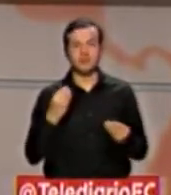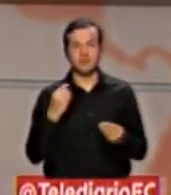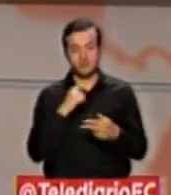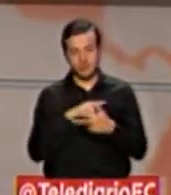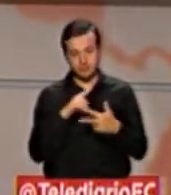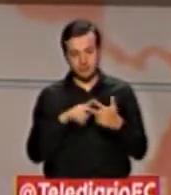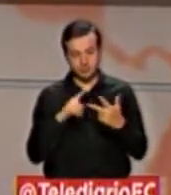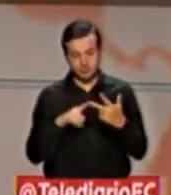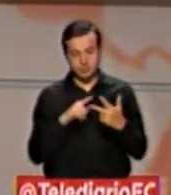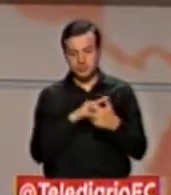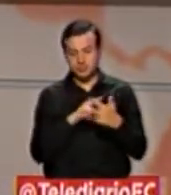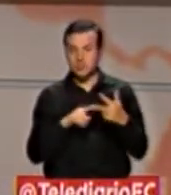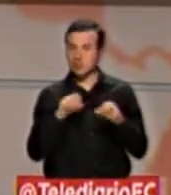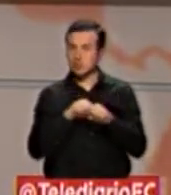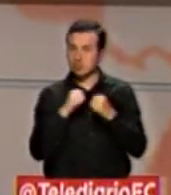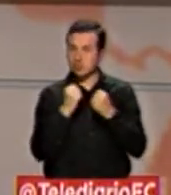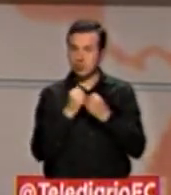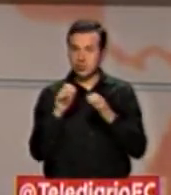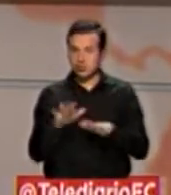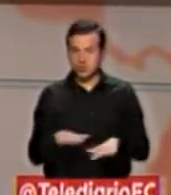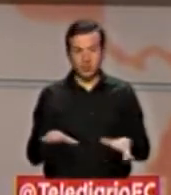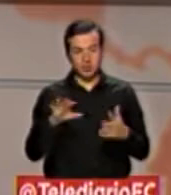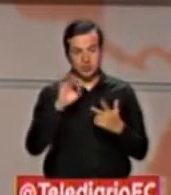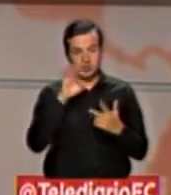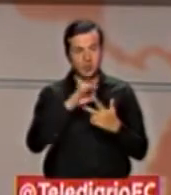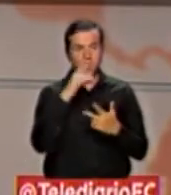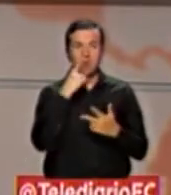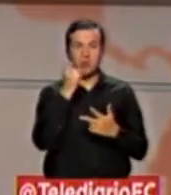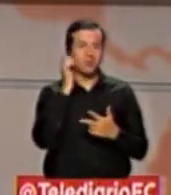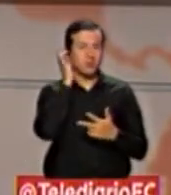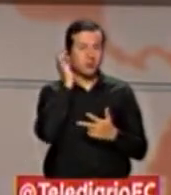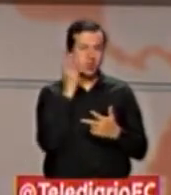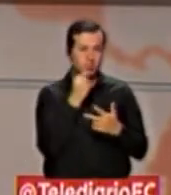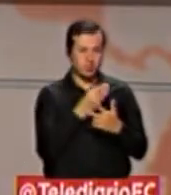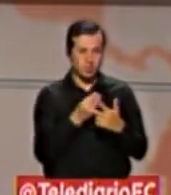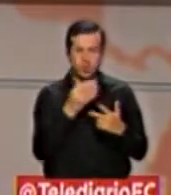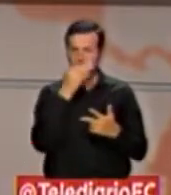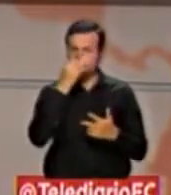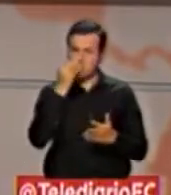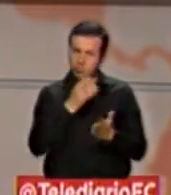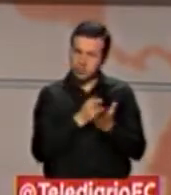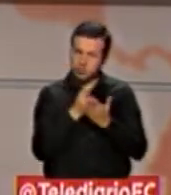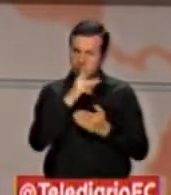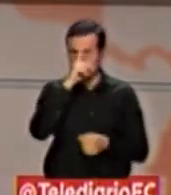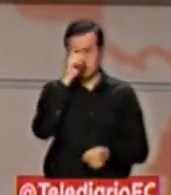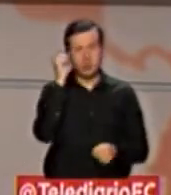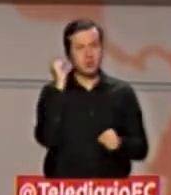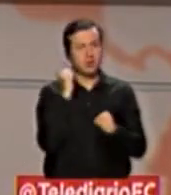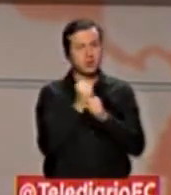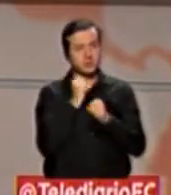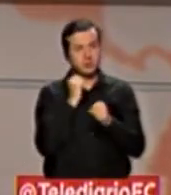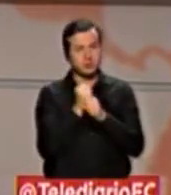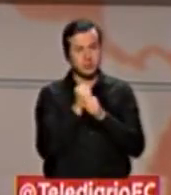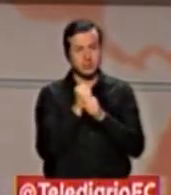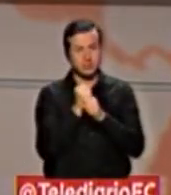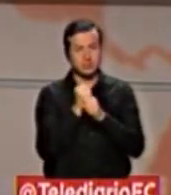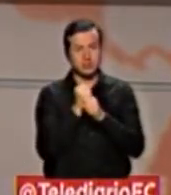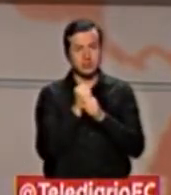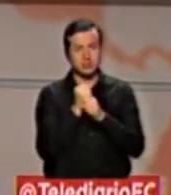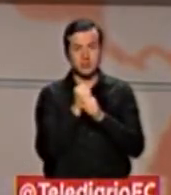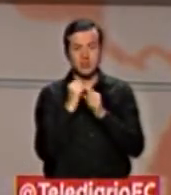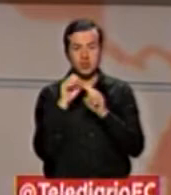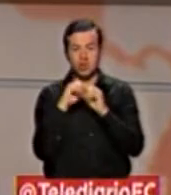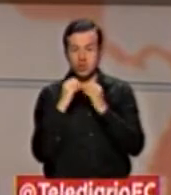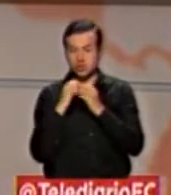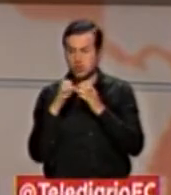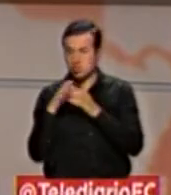que representara a la sociedad civil, miles de hombres y mujeres honestos, trabajadores, que mirara fuera de su espectro político,